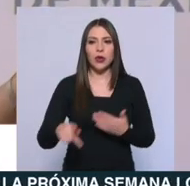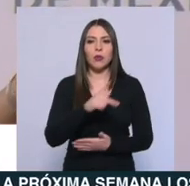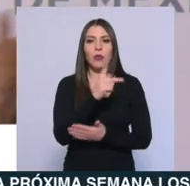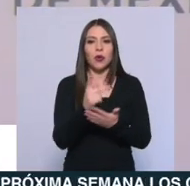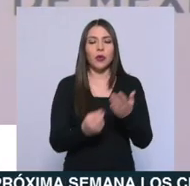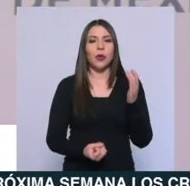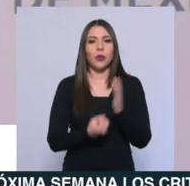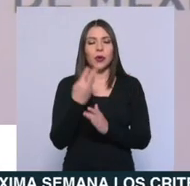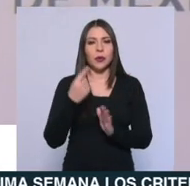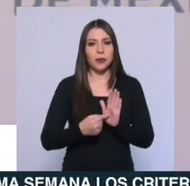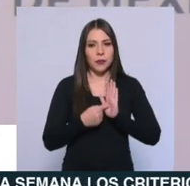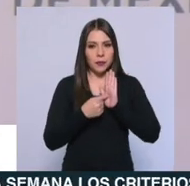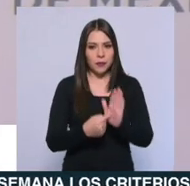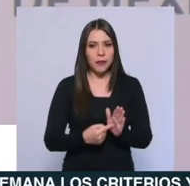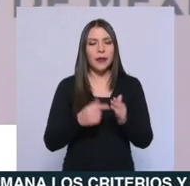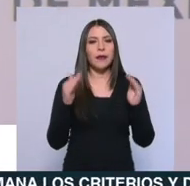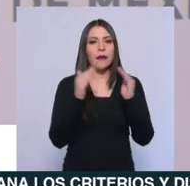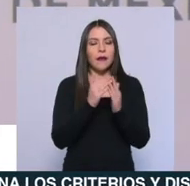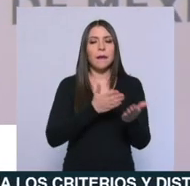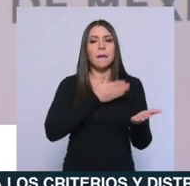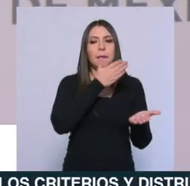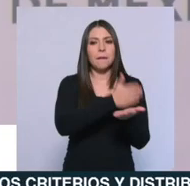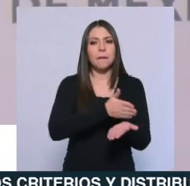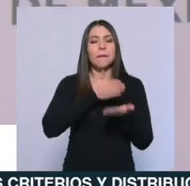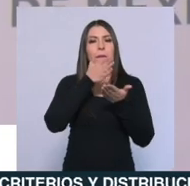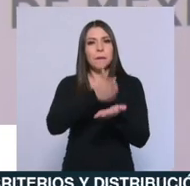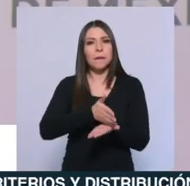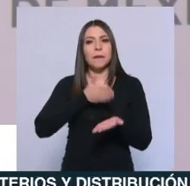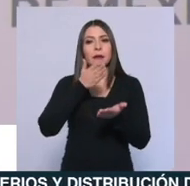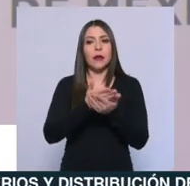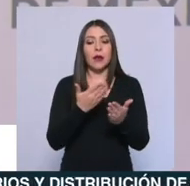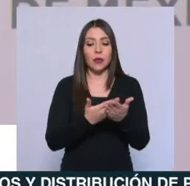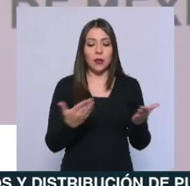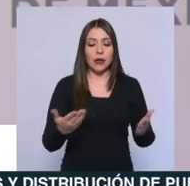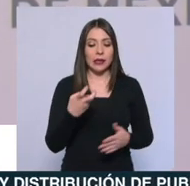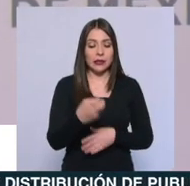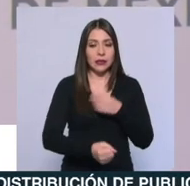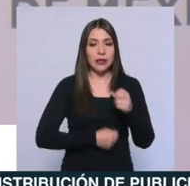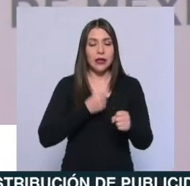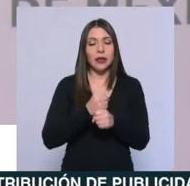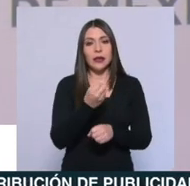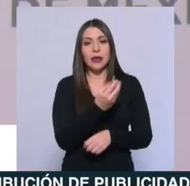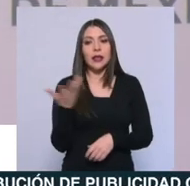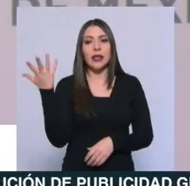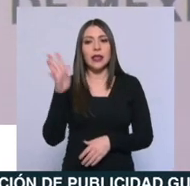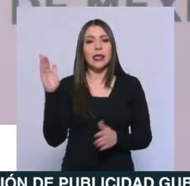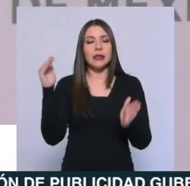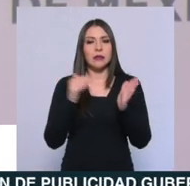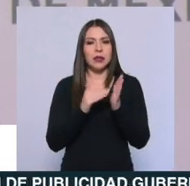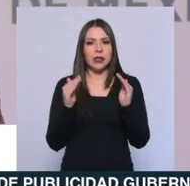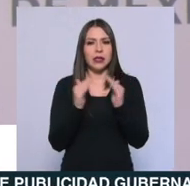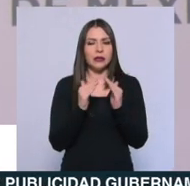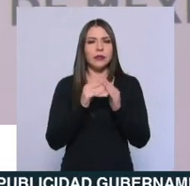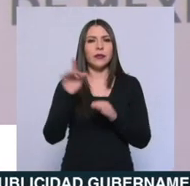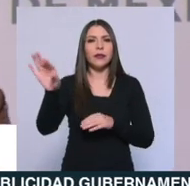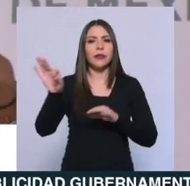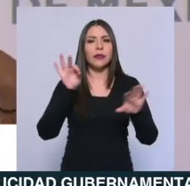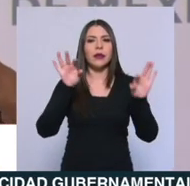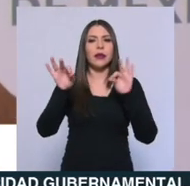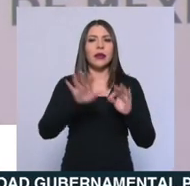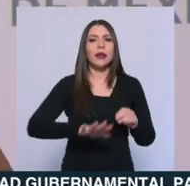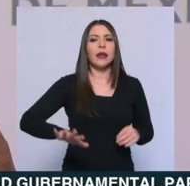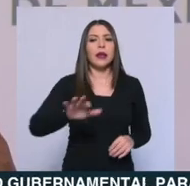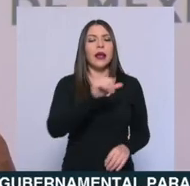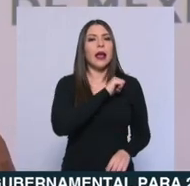casa. Este año se va a instalar en 10,000 viviendas. Escogimos solamente las alcaldías de Iztapalapa